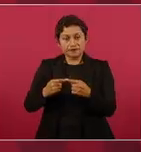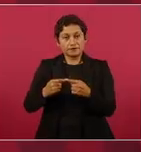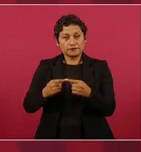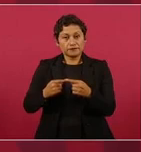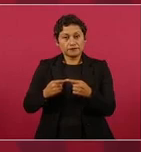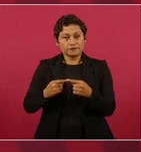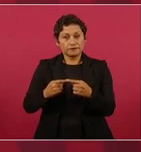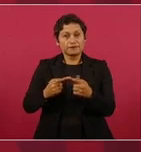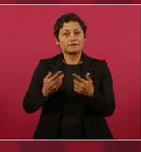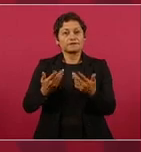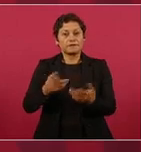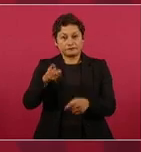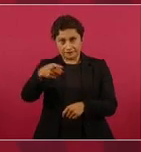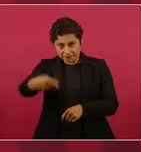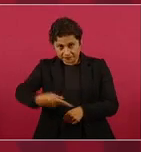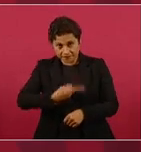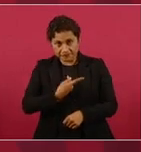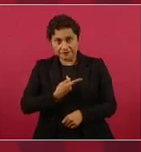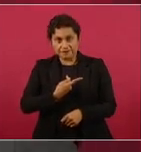a lo que planteas,